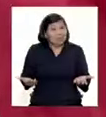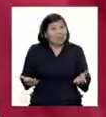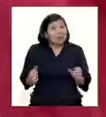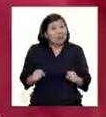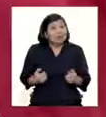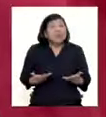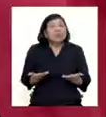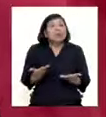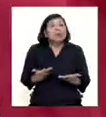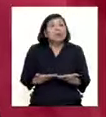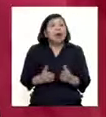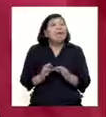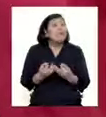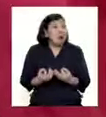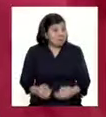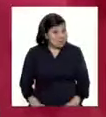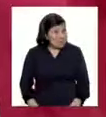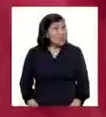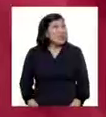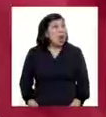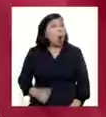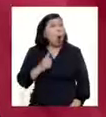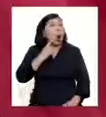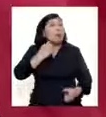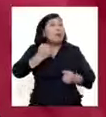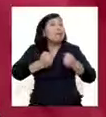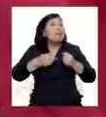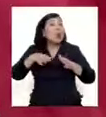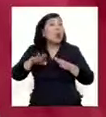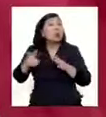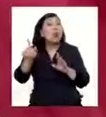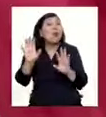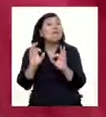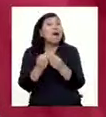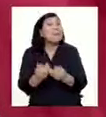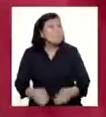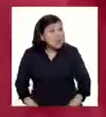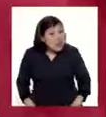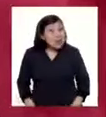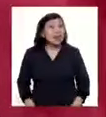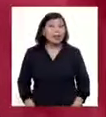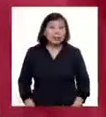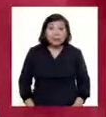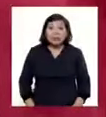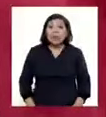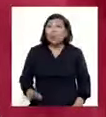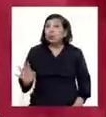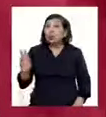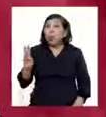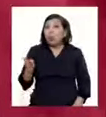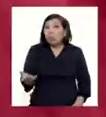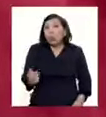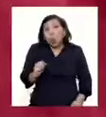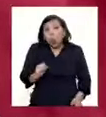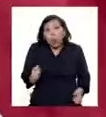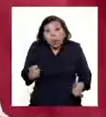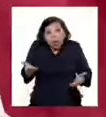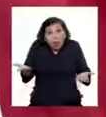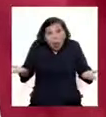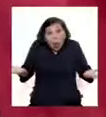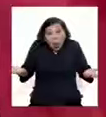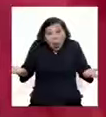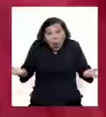tenido la participación de familiares directos de choferes. Incluso una organización criminal estaba prácticamente liderada por la esposa de uno de ellos y el hijo de uno de